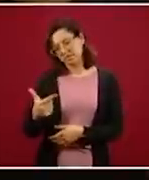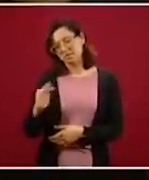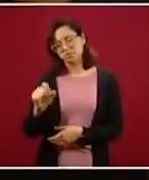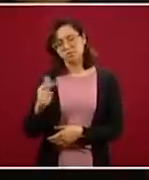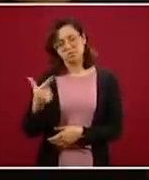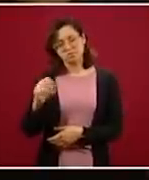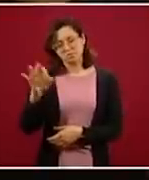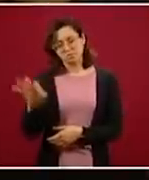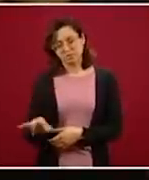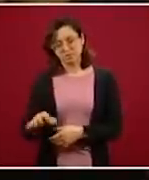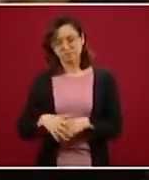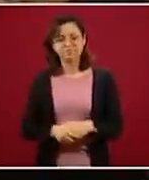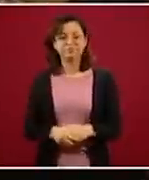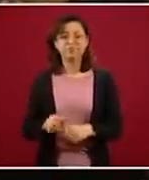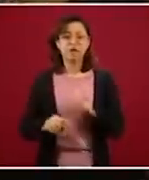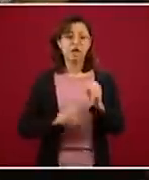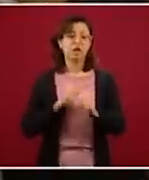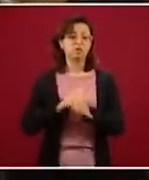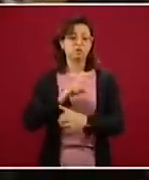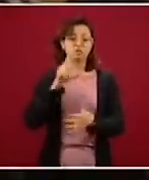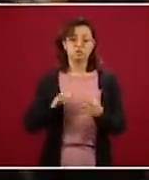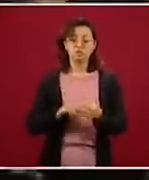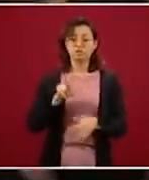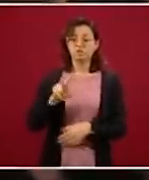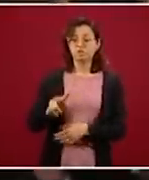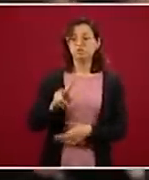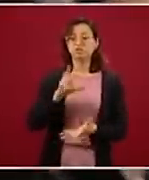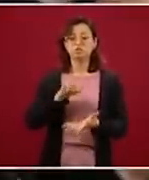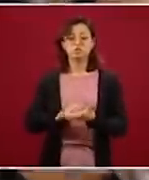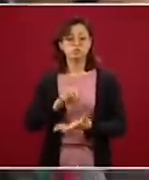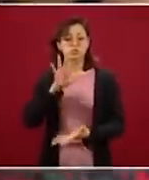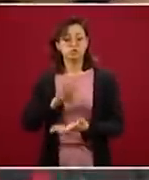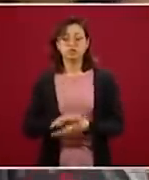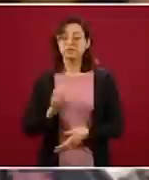37.7%. En el 2018 se registraron